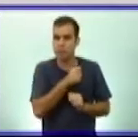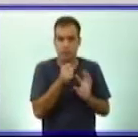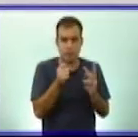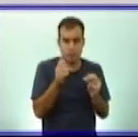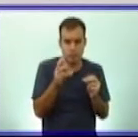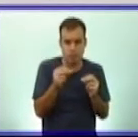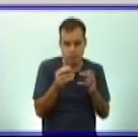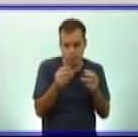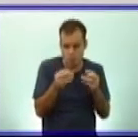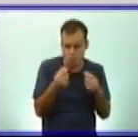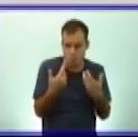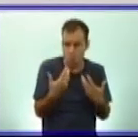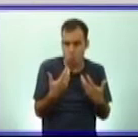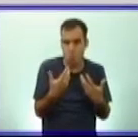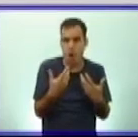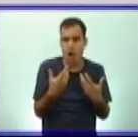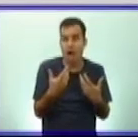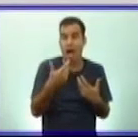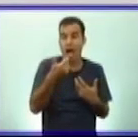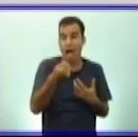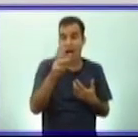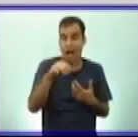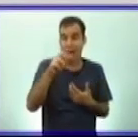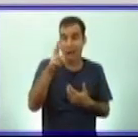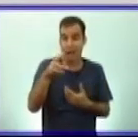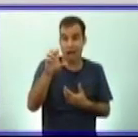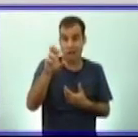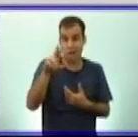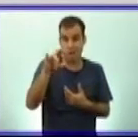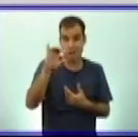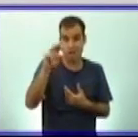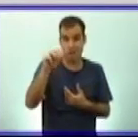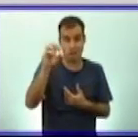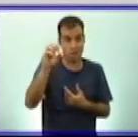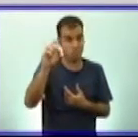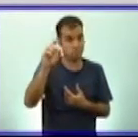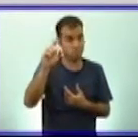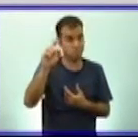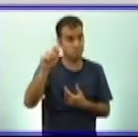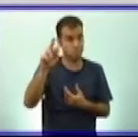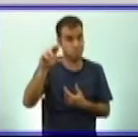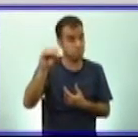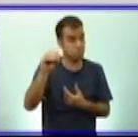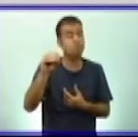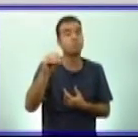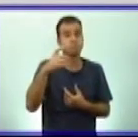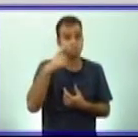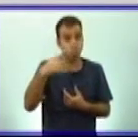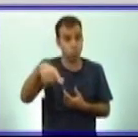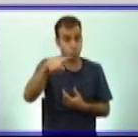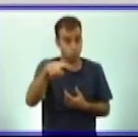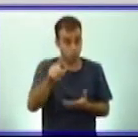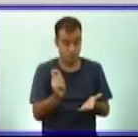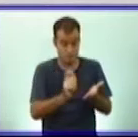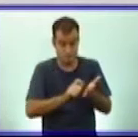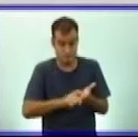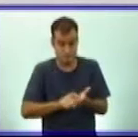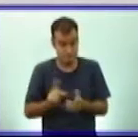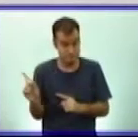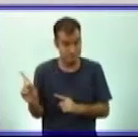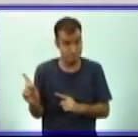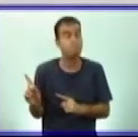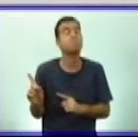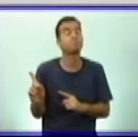que indique el amperímetro a partir de esta expresión, que es importante que ustedes la transfieran a sus documentos.